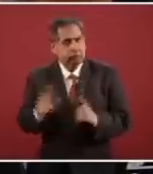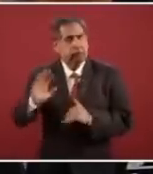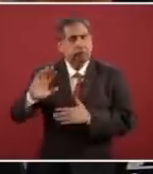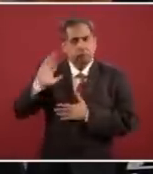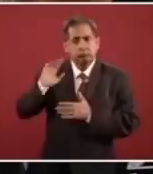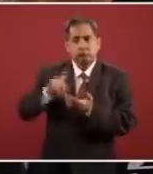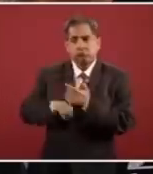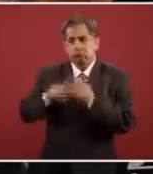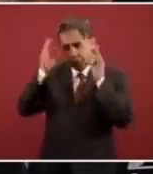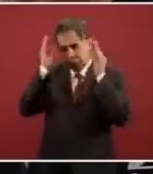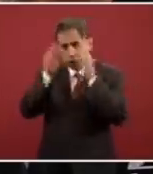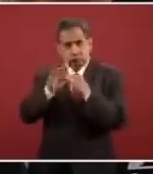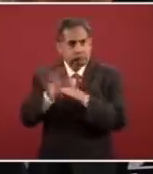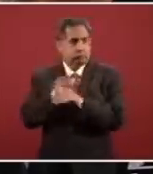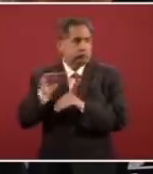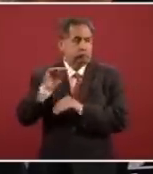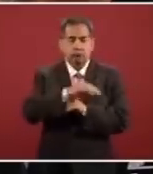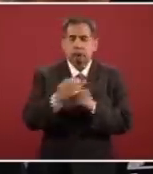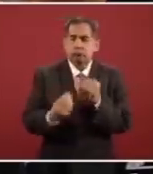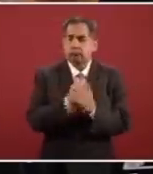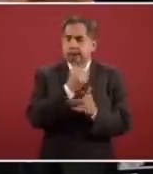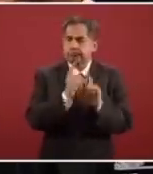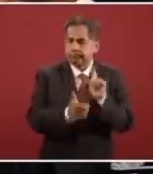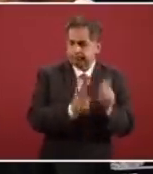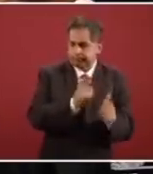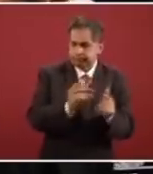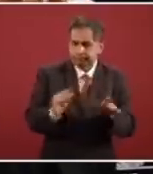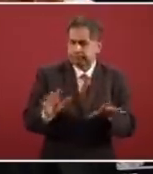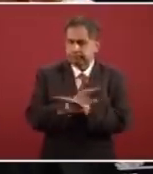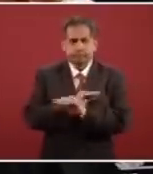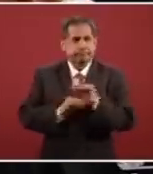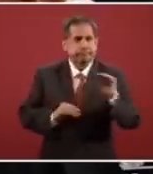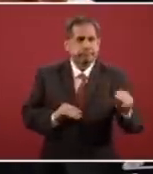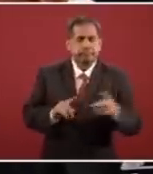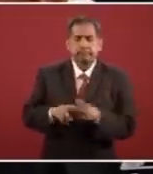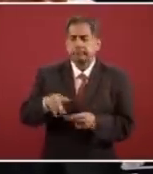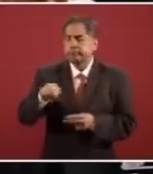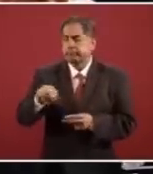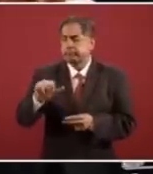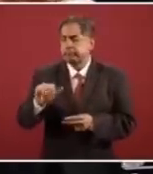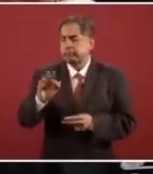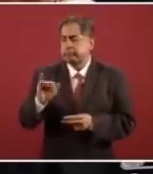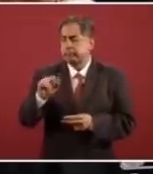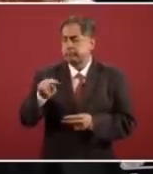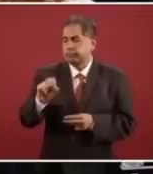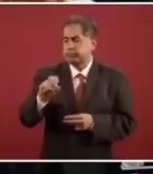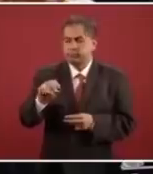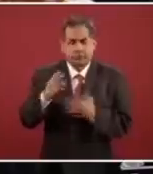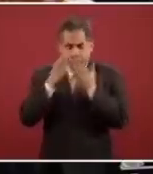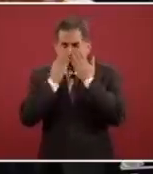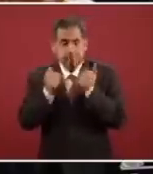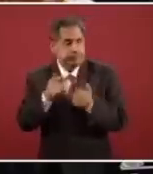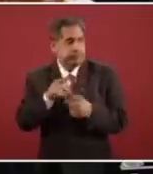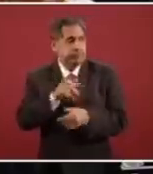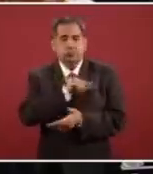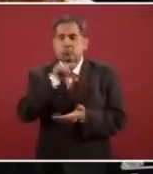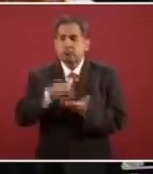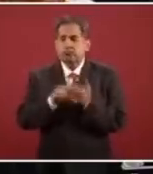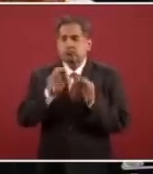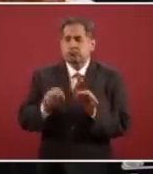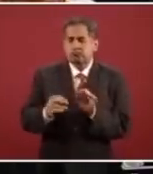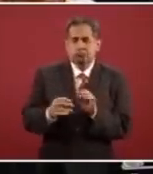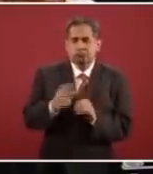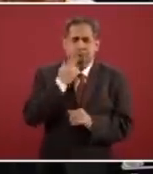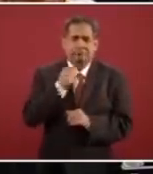que aduanas iría a Nuevo Laredo y la promesa que en la FINSA, que ha tenido presencia nula cada vez menor para efectos